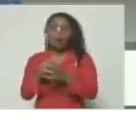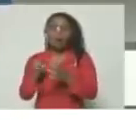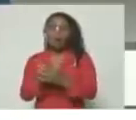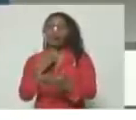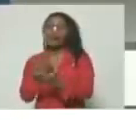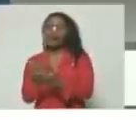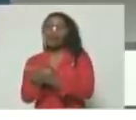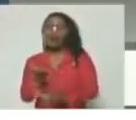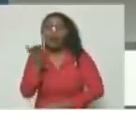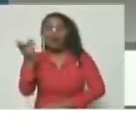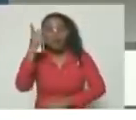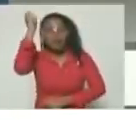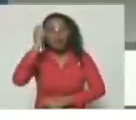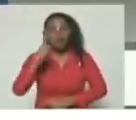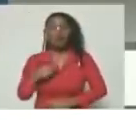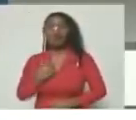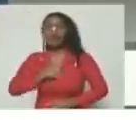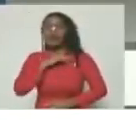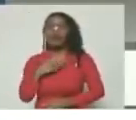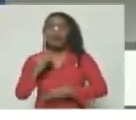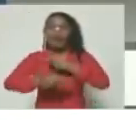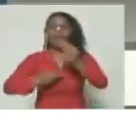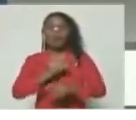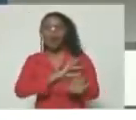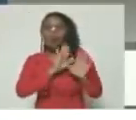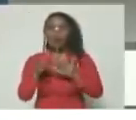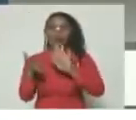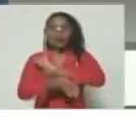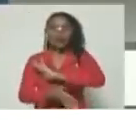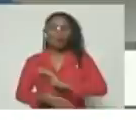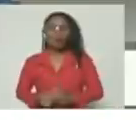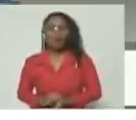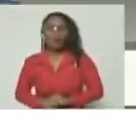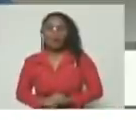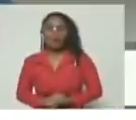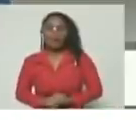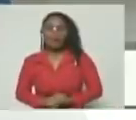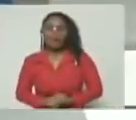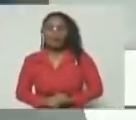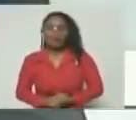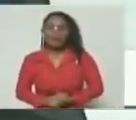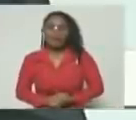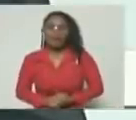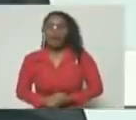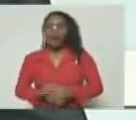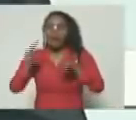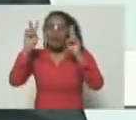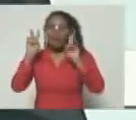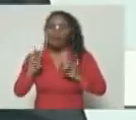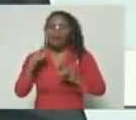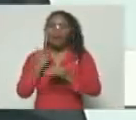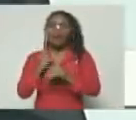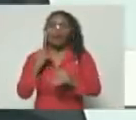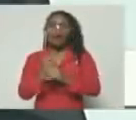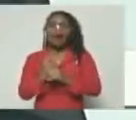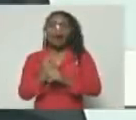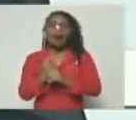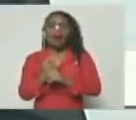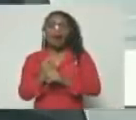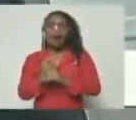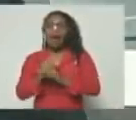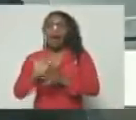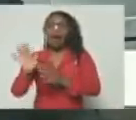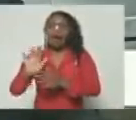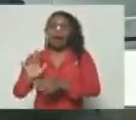ustedes, diputados, los hemos indultado de causas anteriores, pero